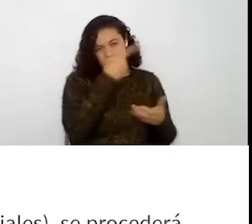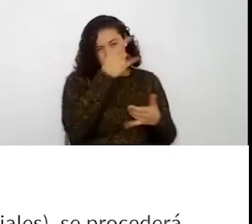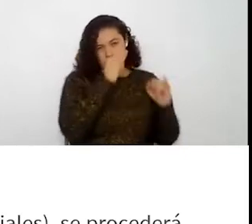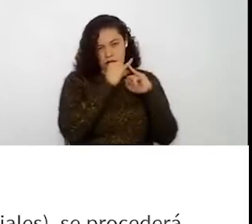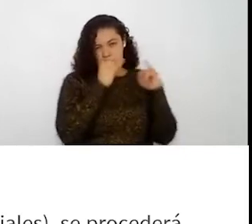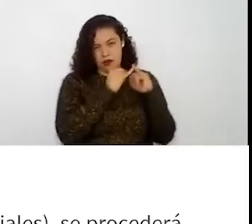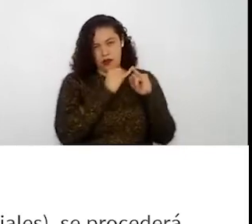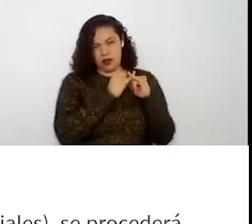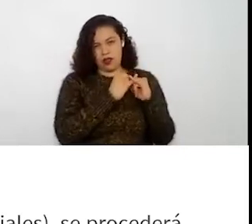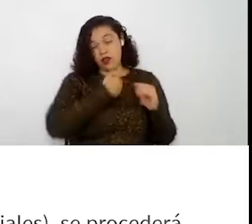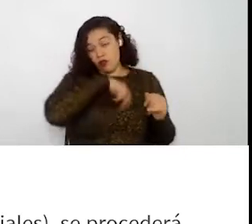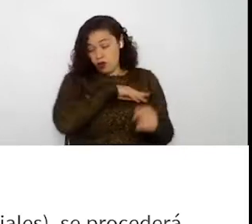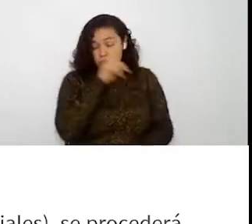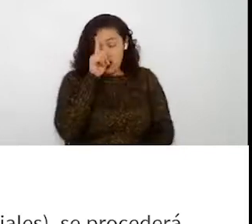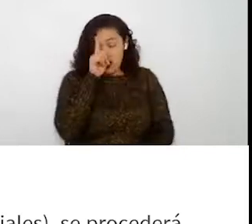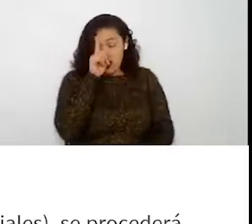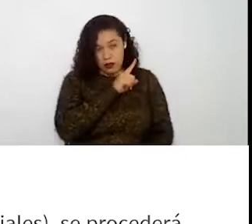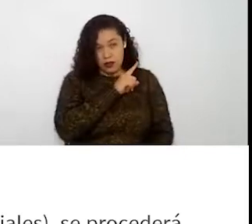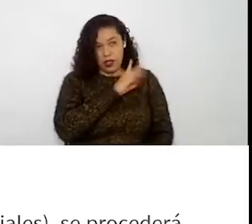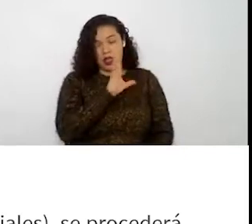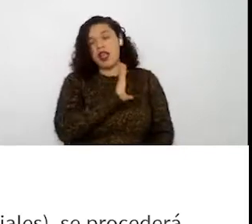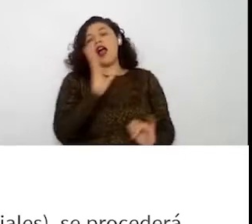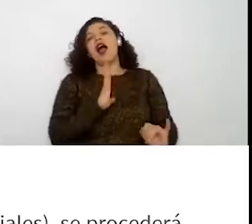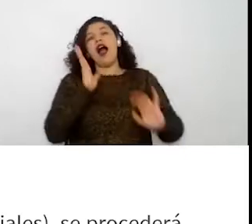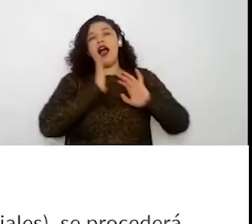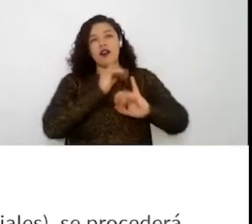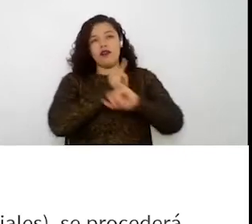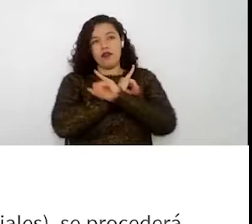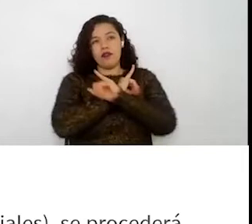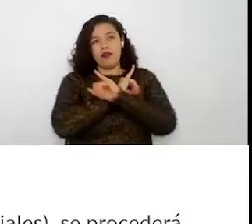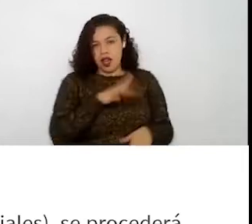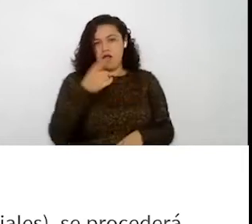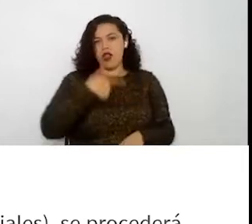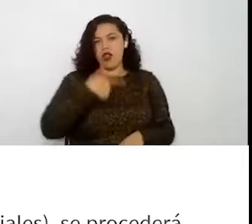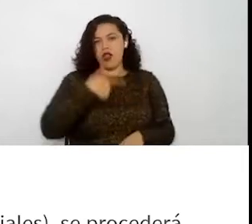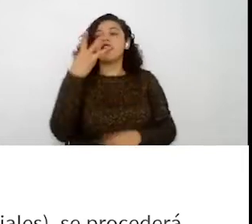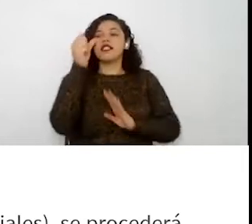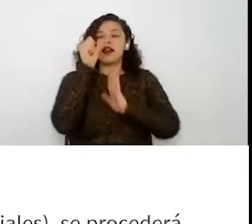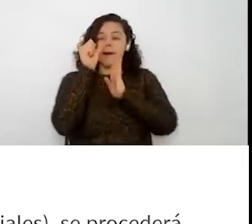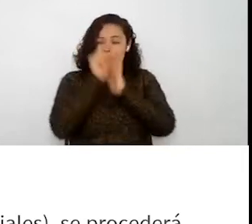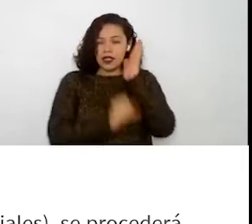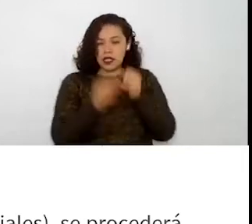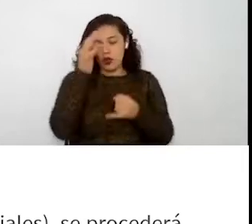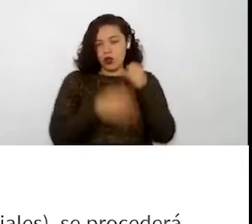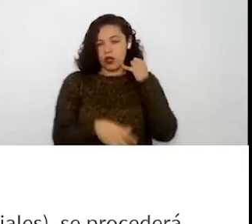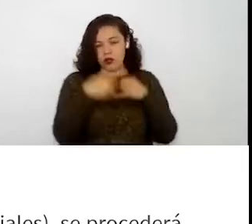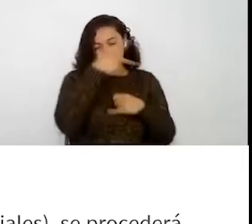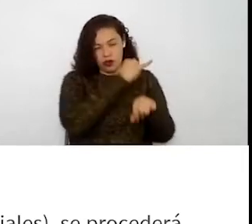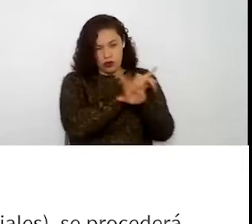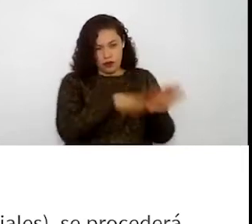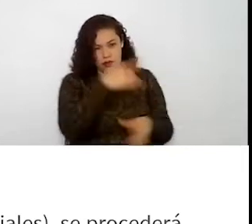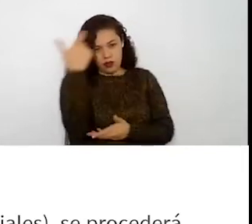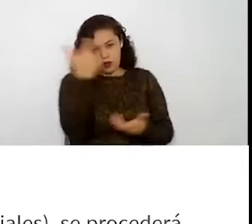se sugiere si ya tienen la información que tomen el último trimestre de su información financiera